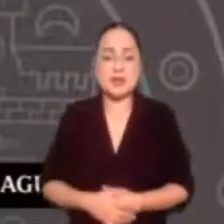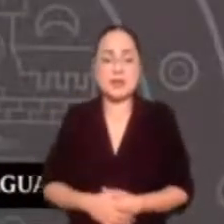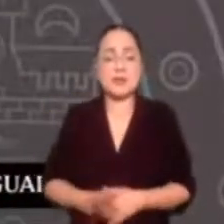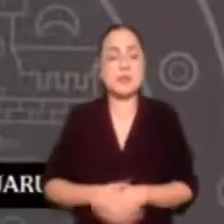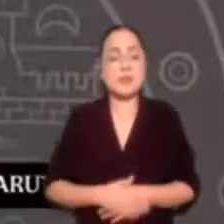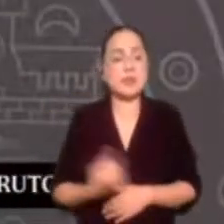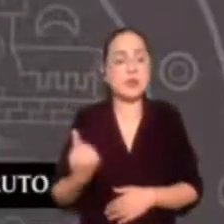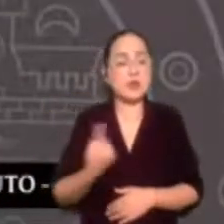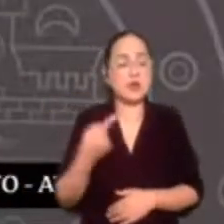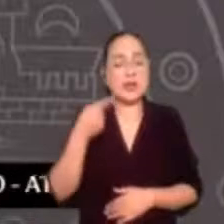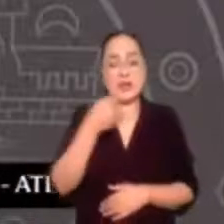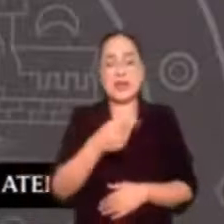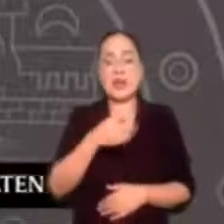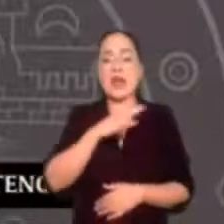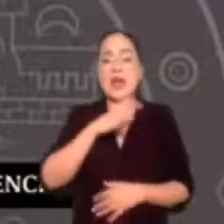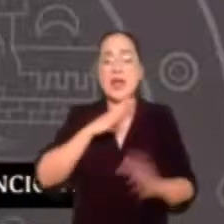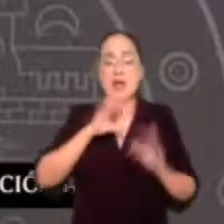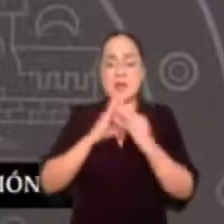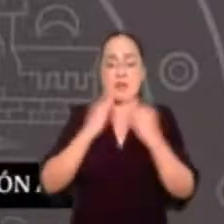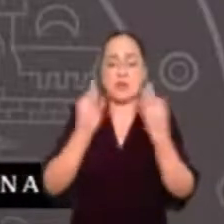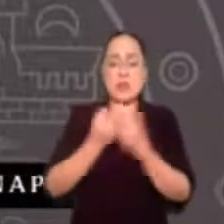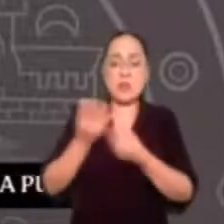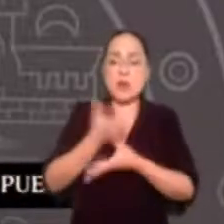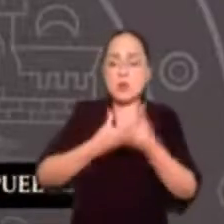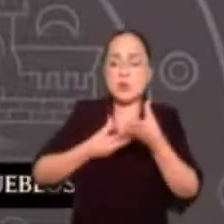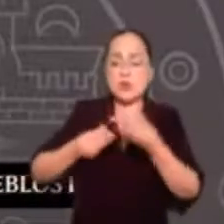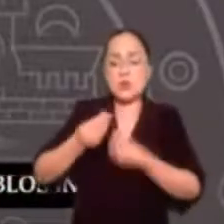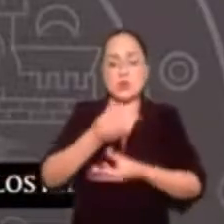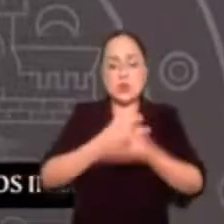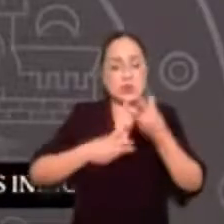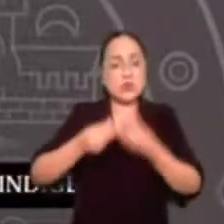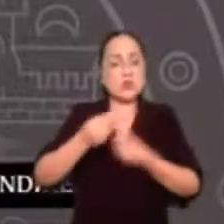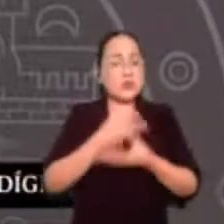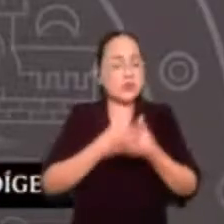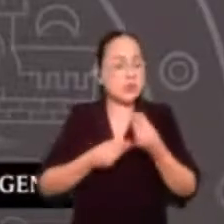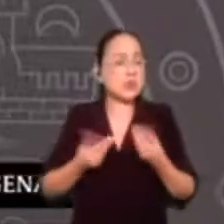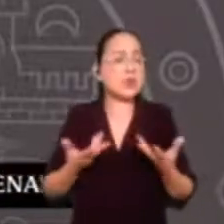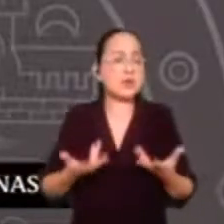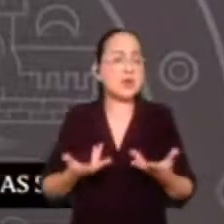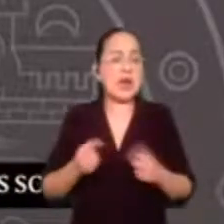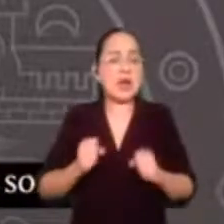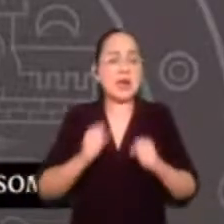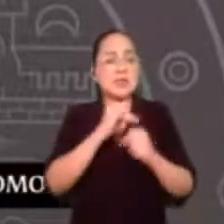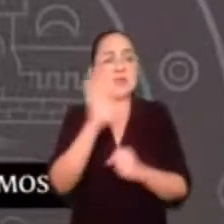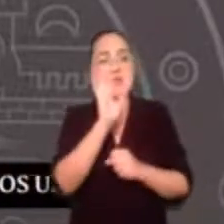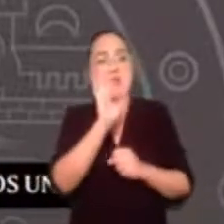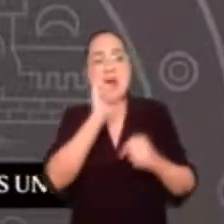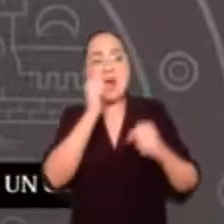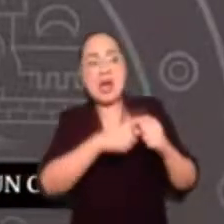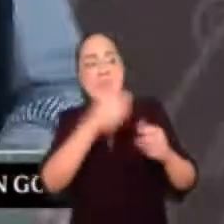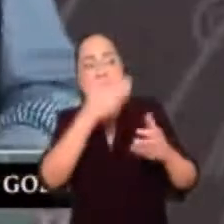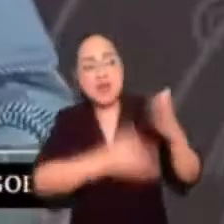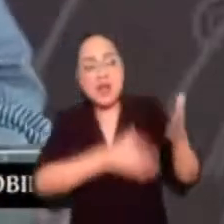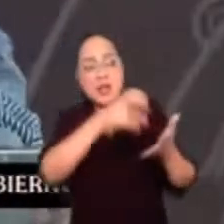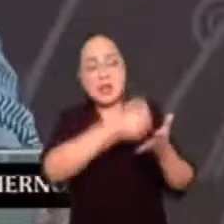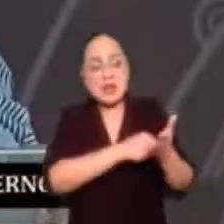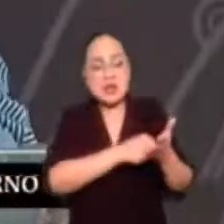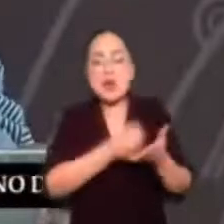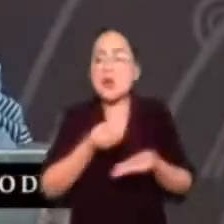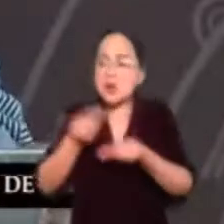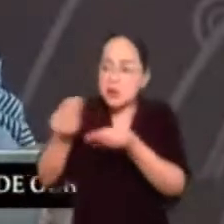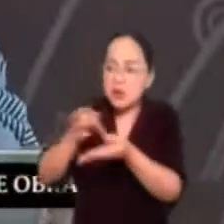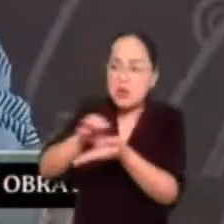flujo, pues probablemente porque había insuficiencia de recursos, pero se